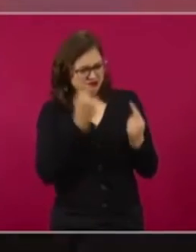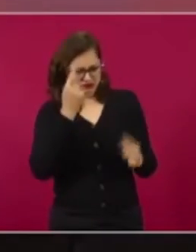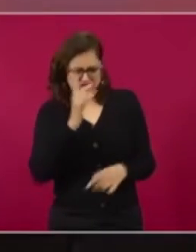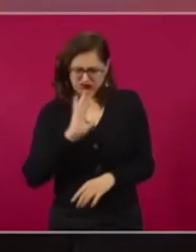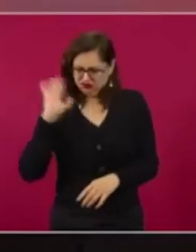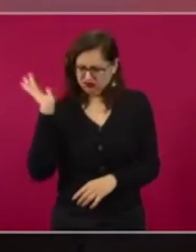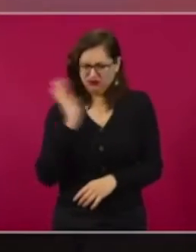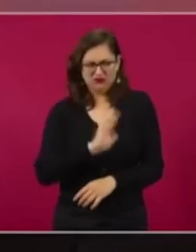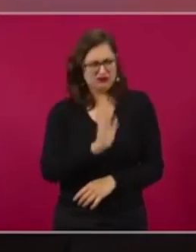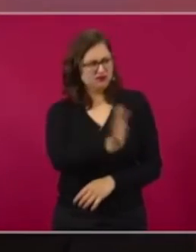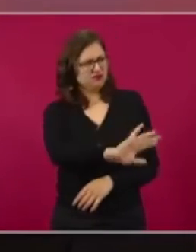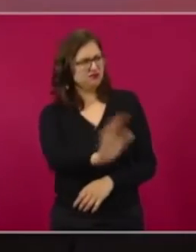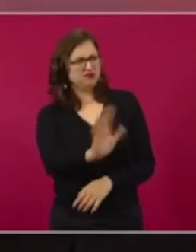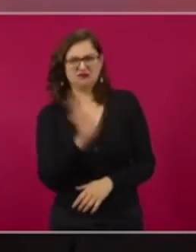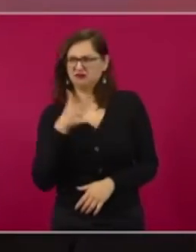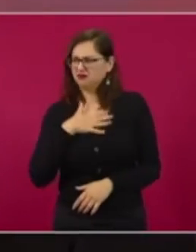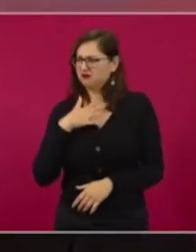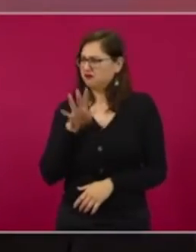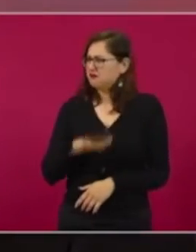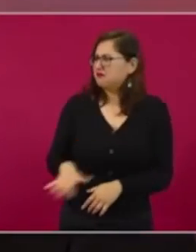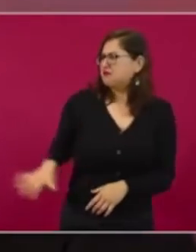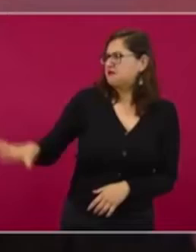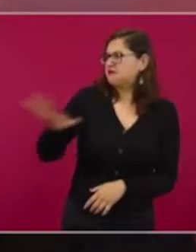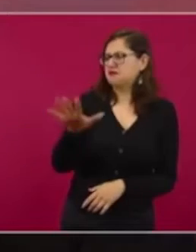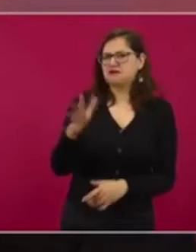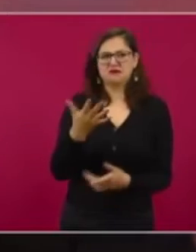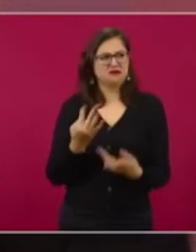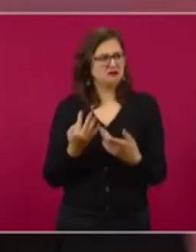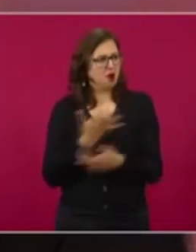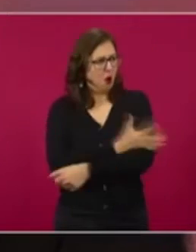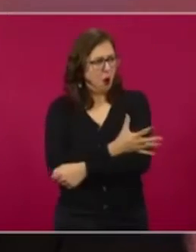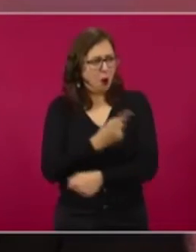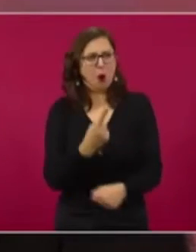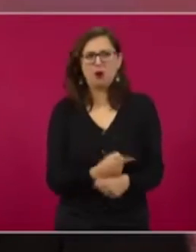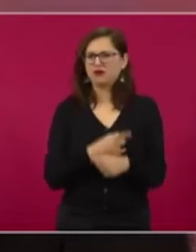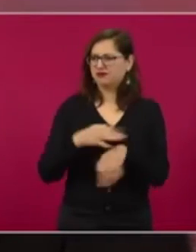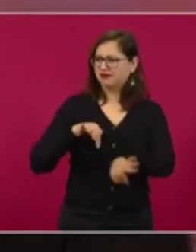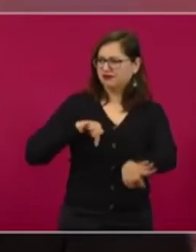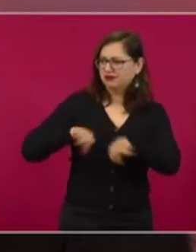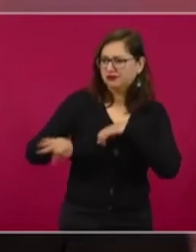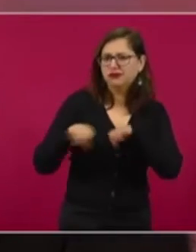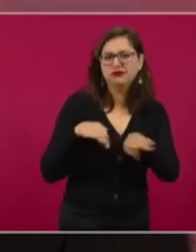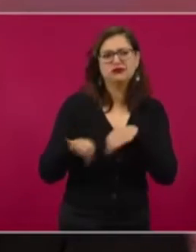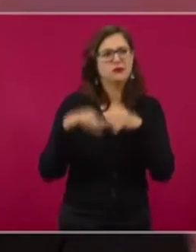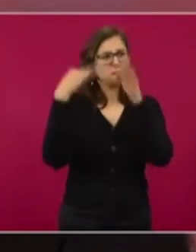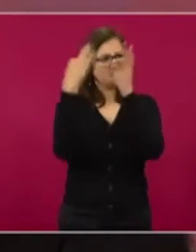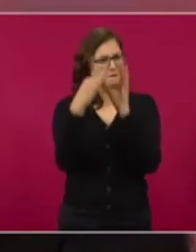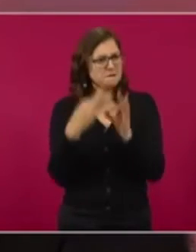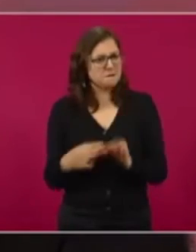No, nuestro pueblo es honesto, es trabajador.